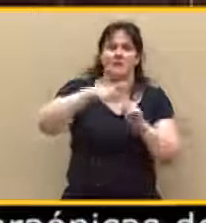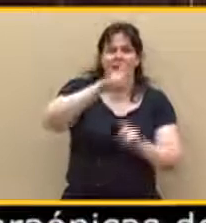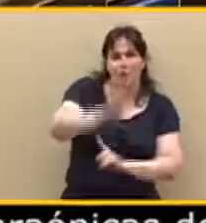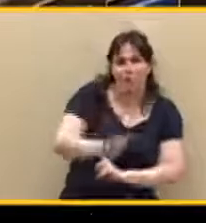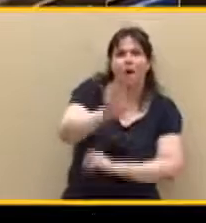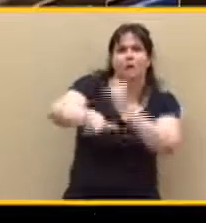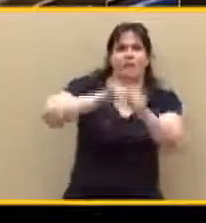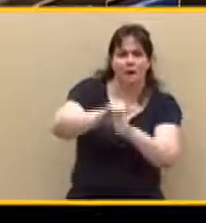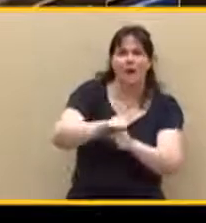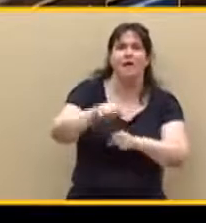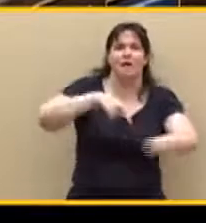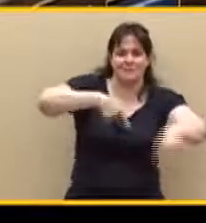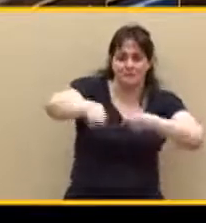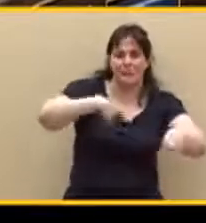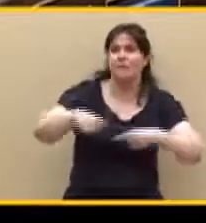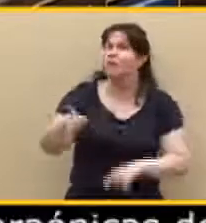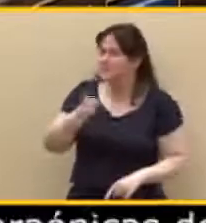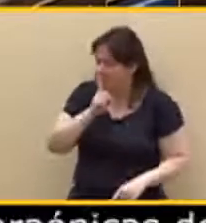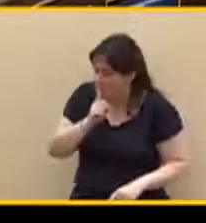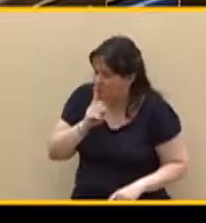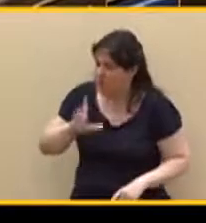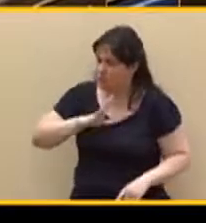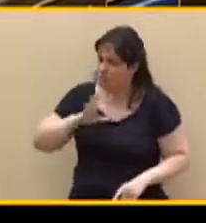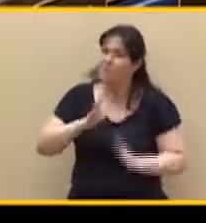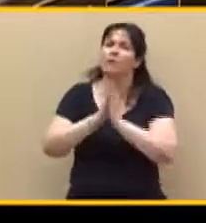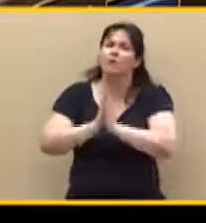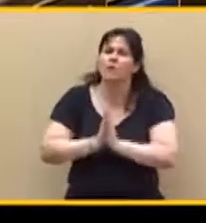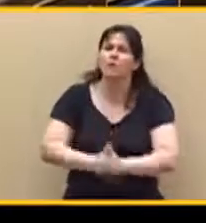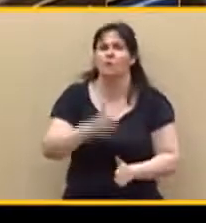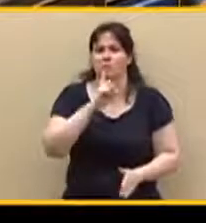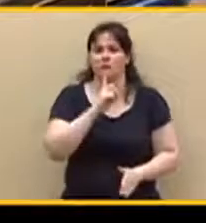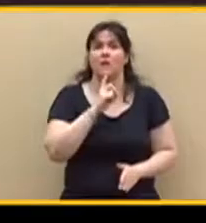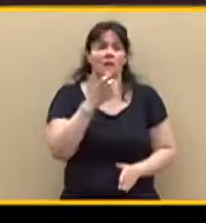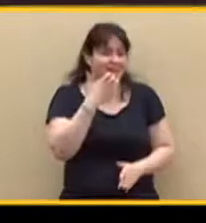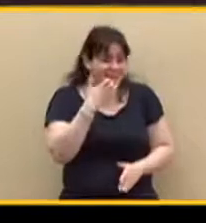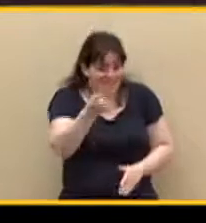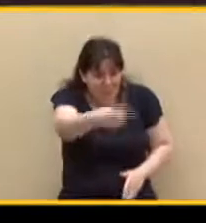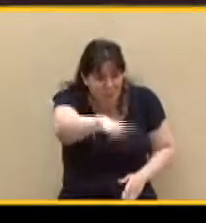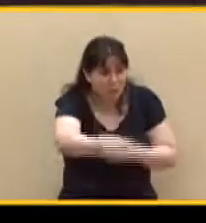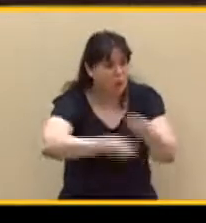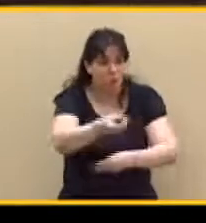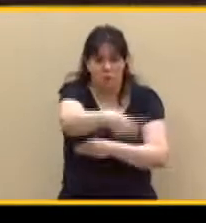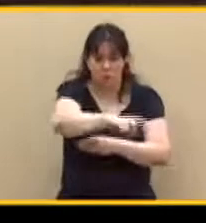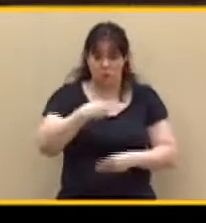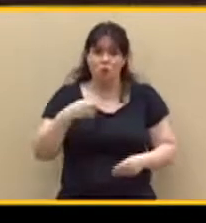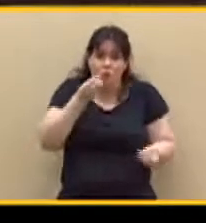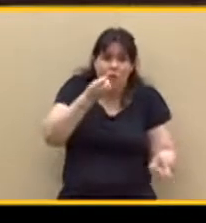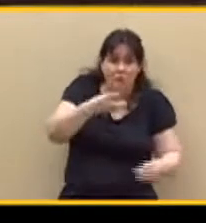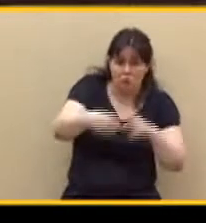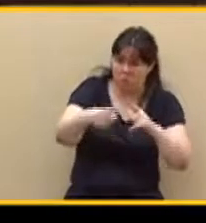intercambiadores. Silencio. Le ruego silencio, señorías. Si todo esto lo han hecho ustedes, señorías, yo no estoy contando nada mío.